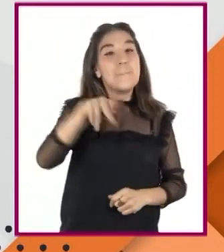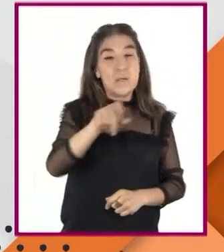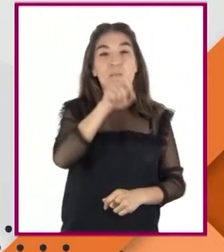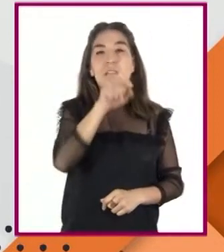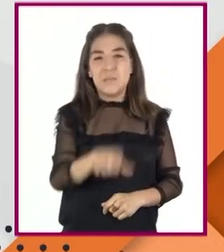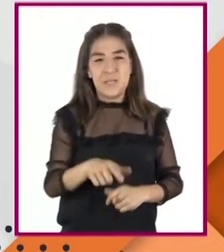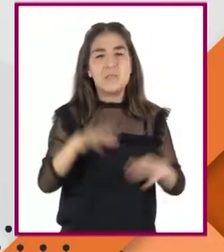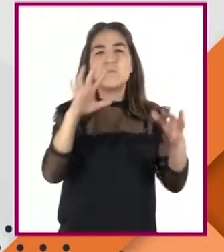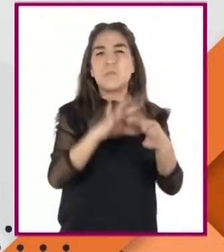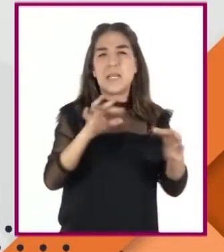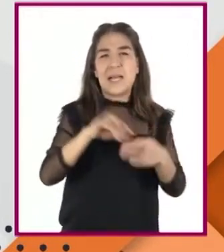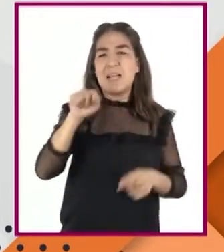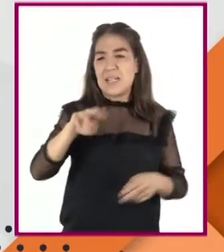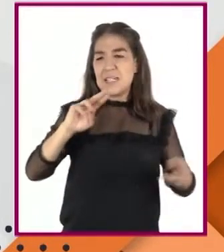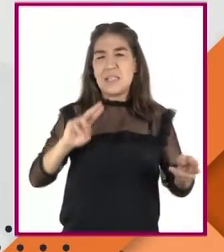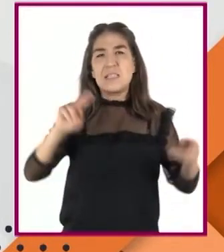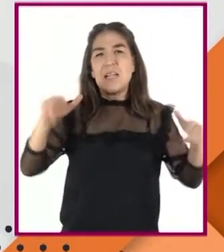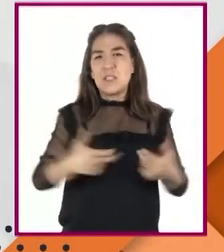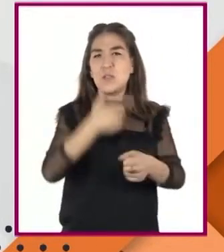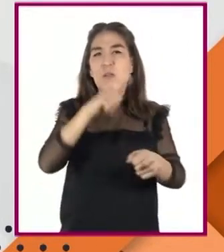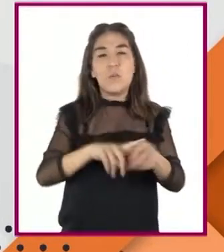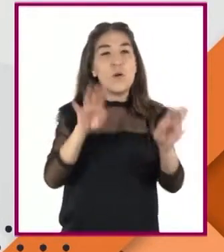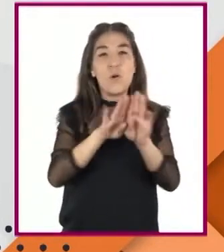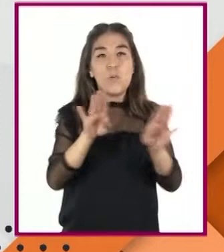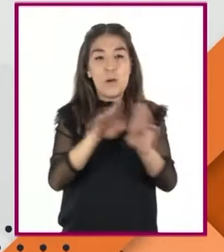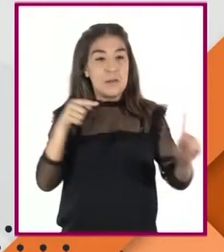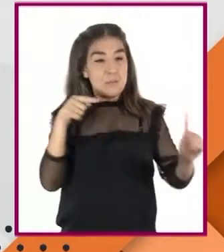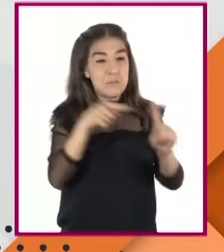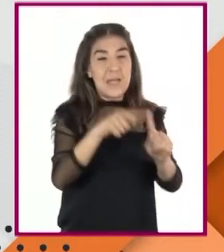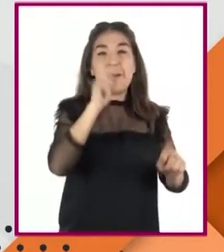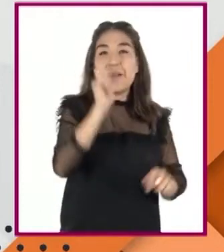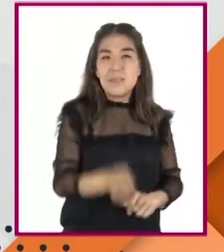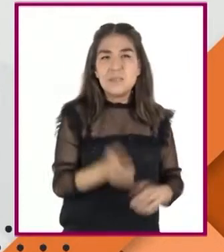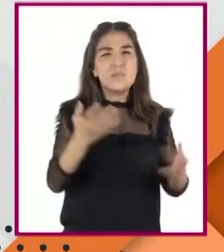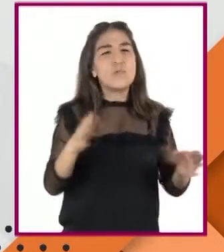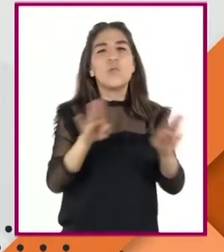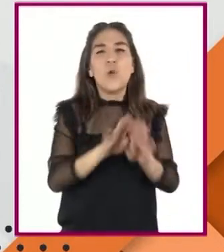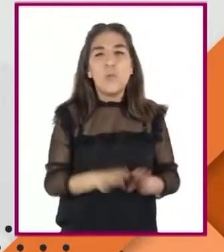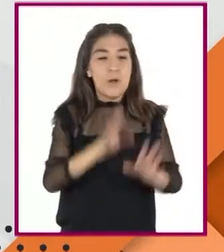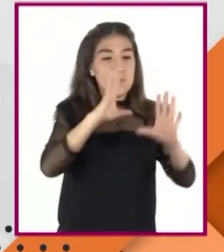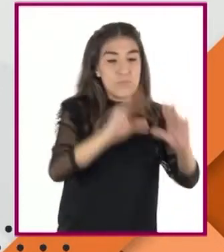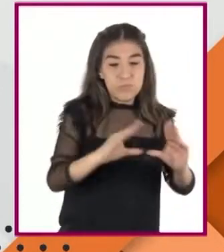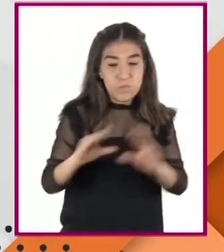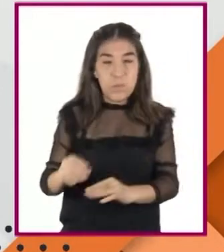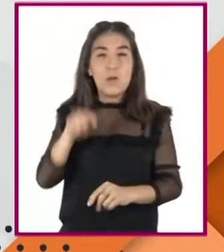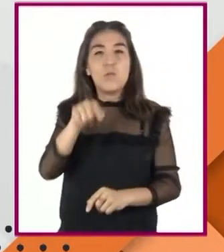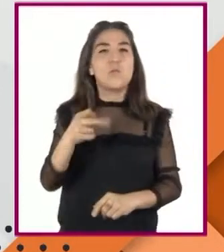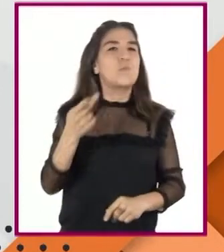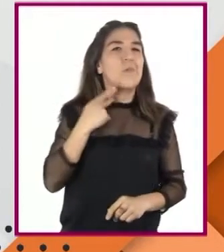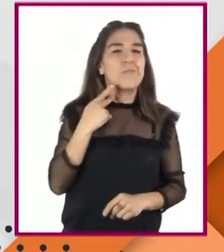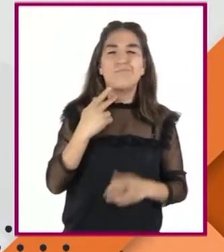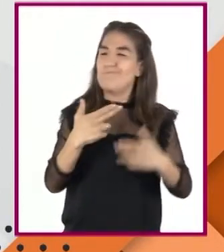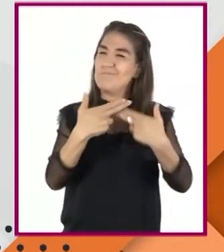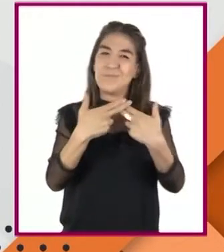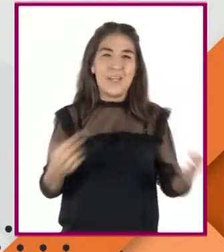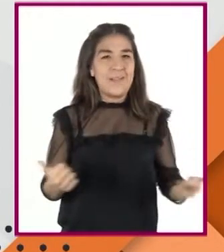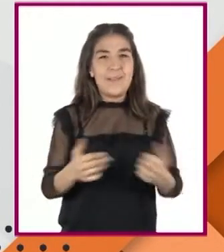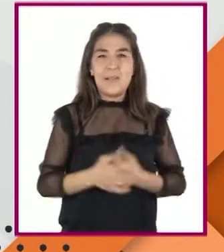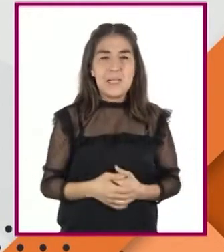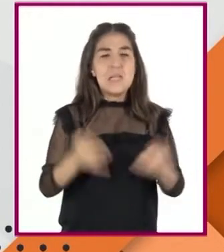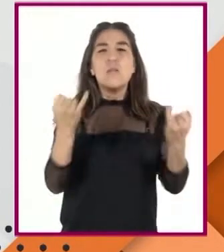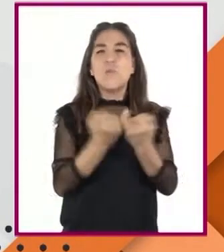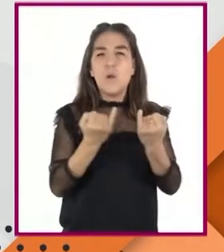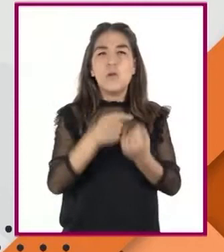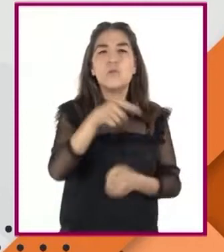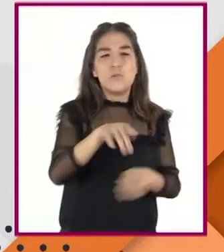demás, el nacionalismo no se identificaba necesariamente con ninguna formación del espectro político. Entre los